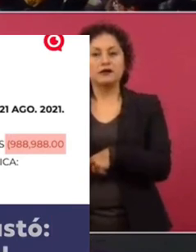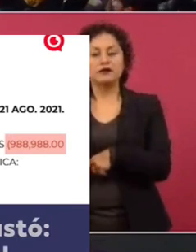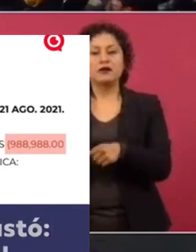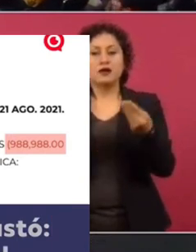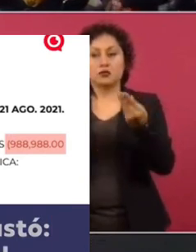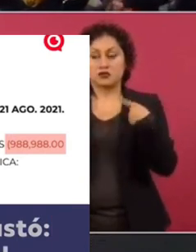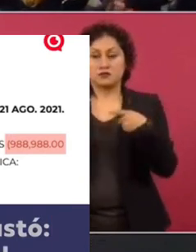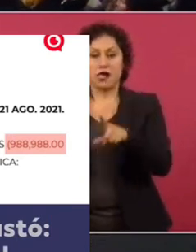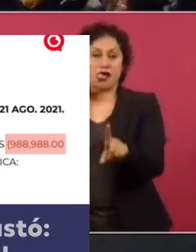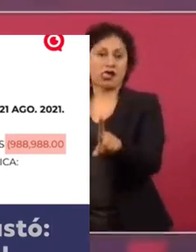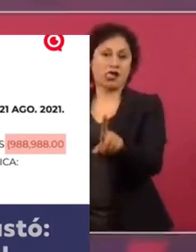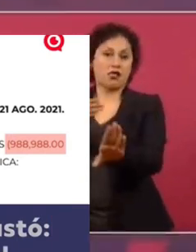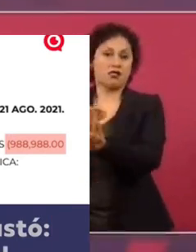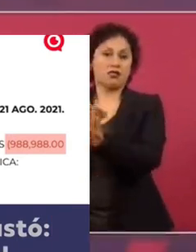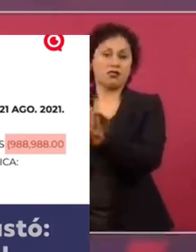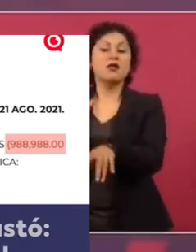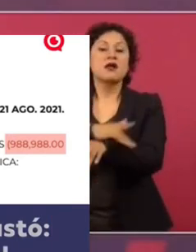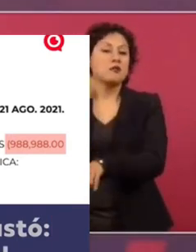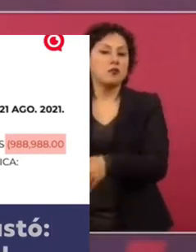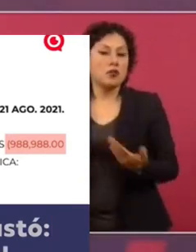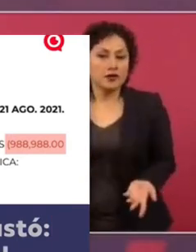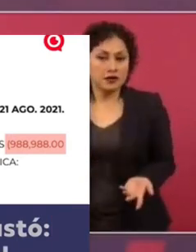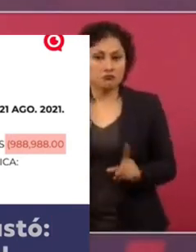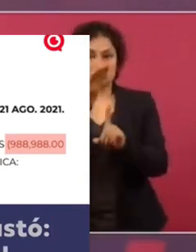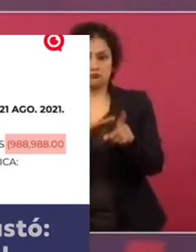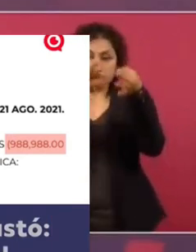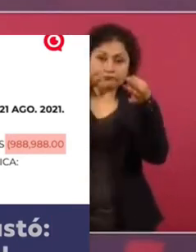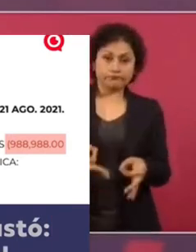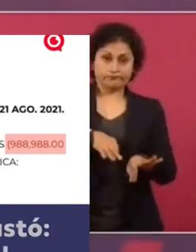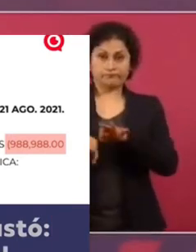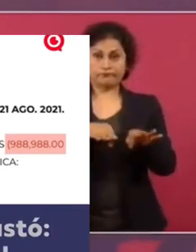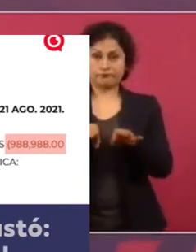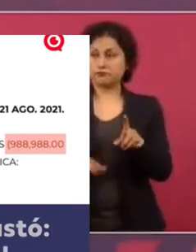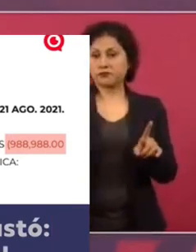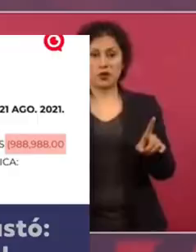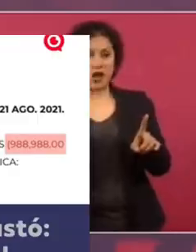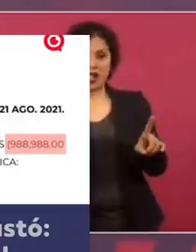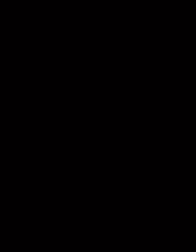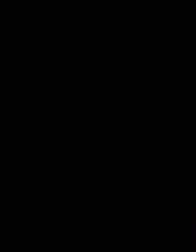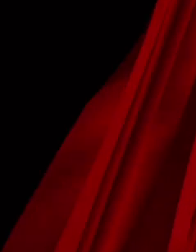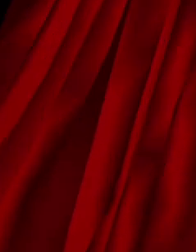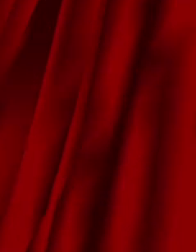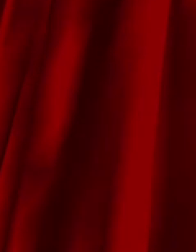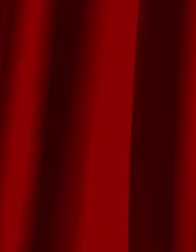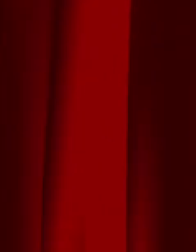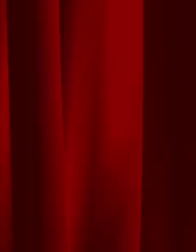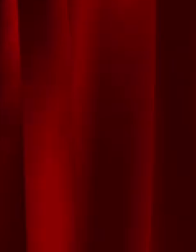porque está actuando con rectitud y de manera honesta